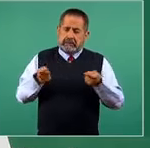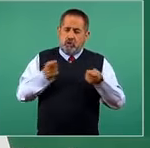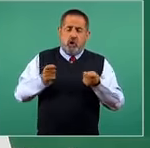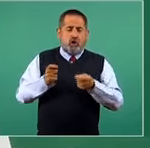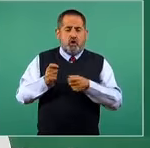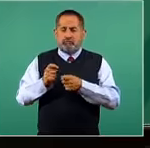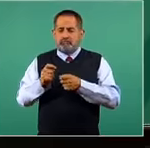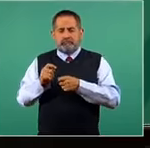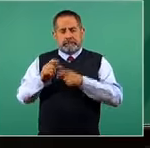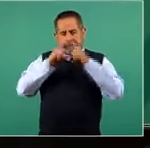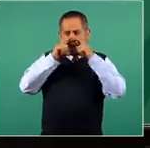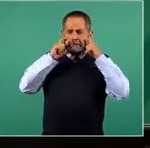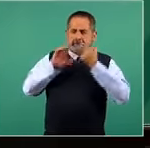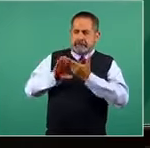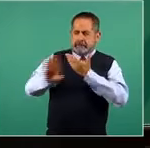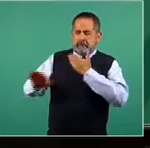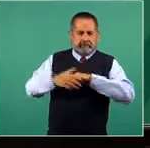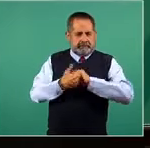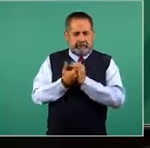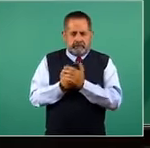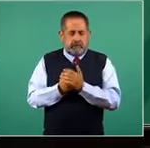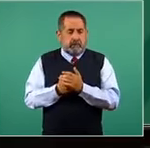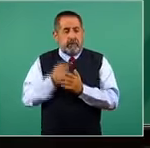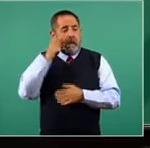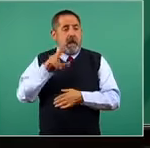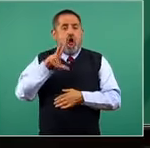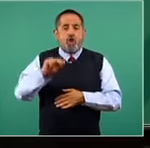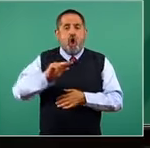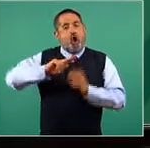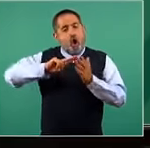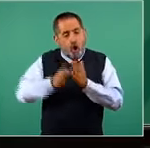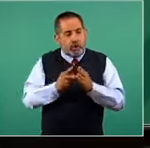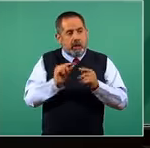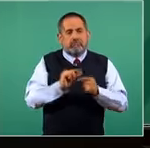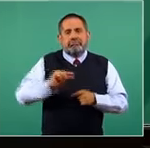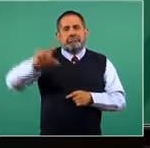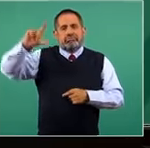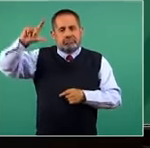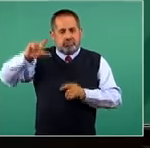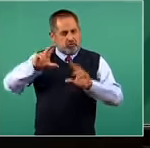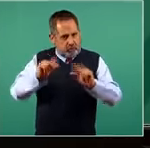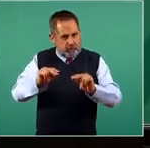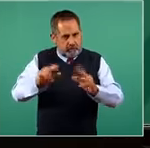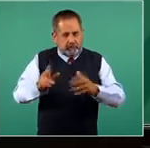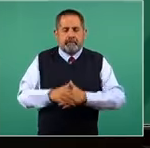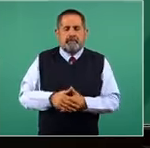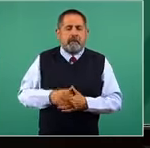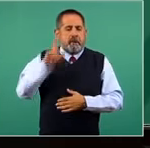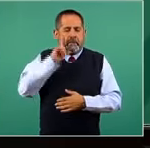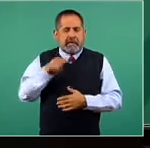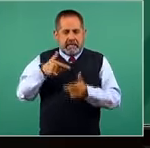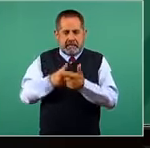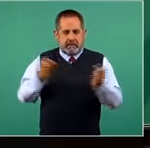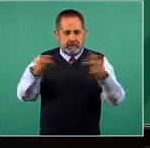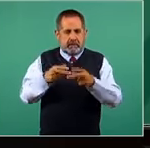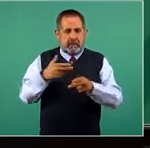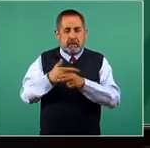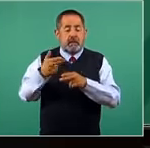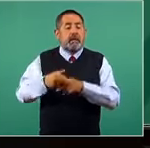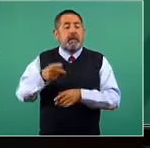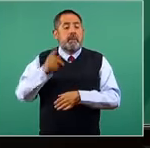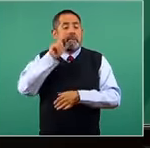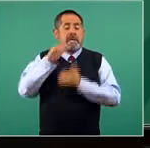sanitario para que evitemos que en cualquier momento pudiera haber un repunte. Seguimos mañana y aquí nos vemos, no se